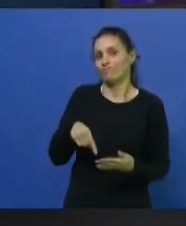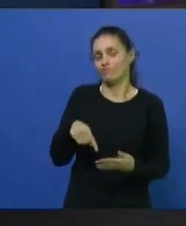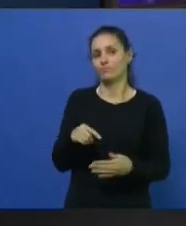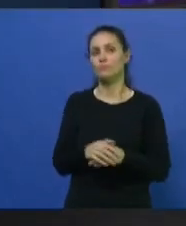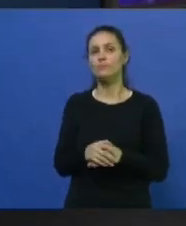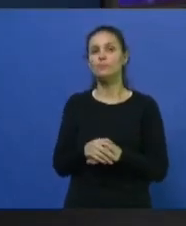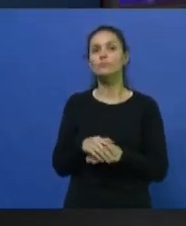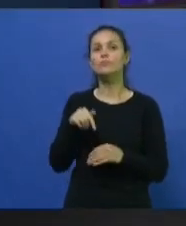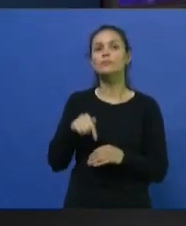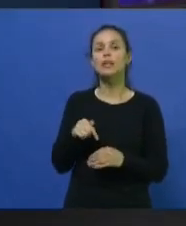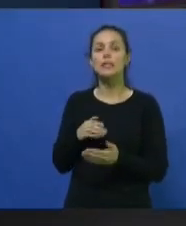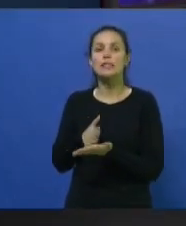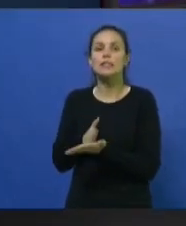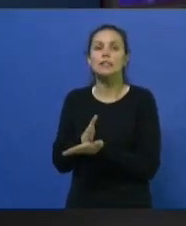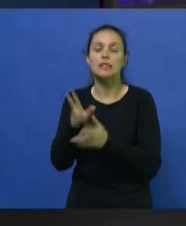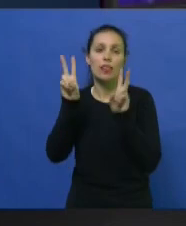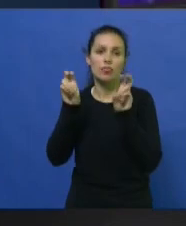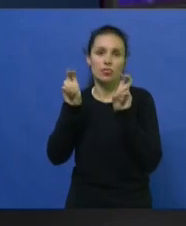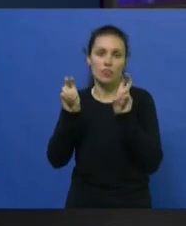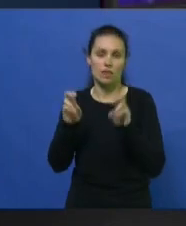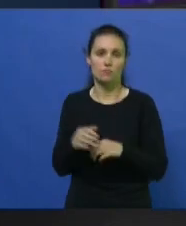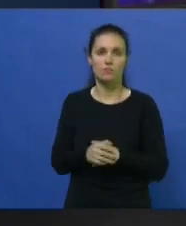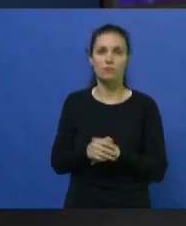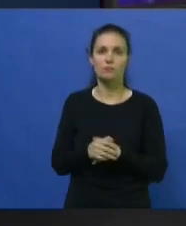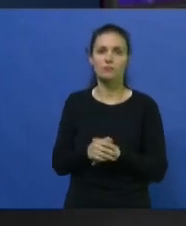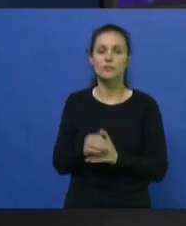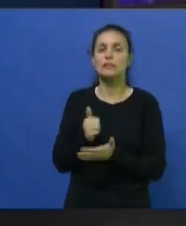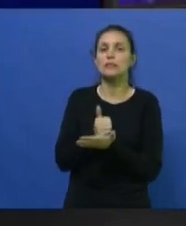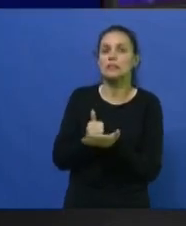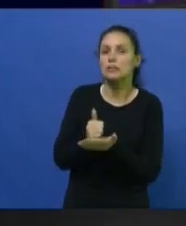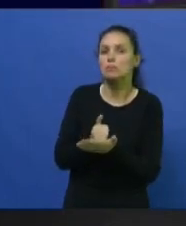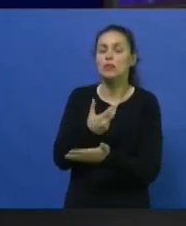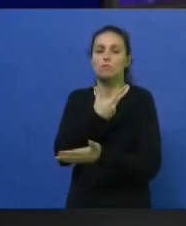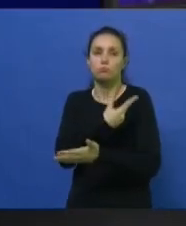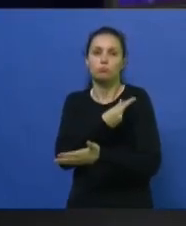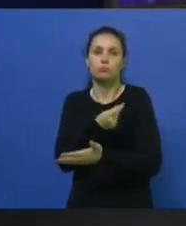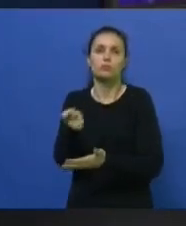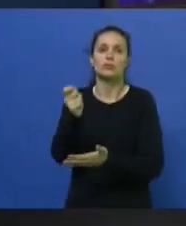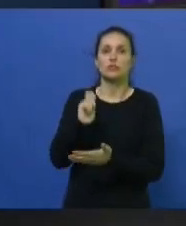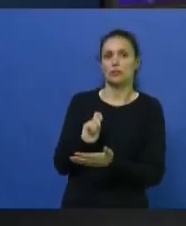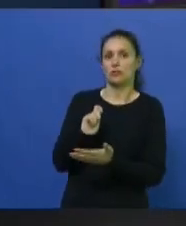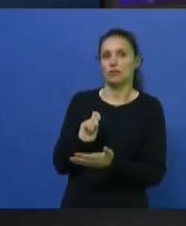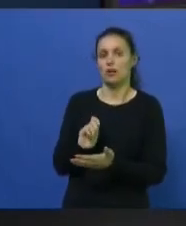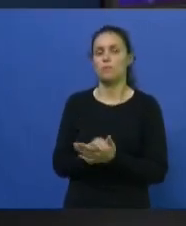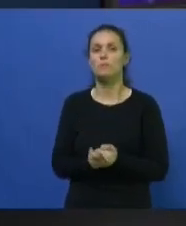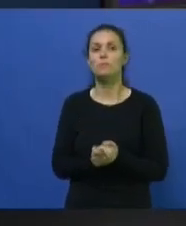próximos días y esperemos que la vacuna llegue porque los padres ya pasaron de la incertidumbre al temor por parte de la enfermedad